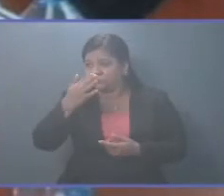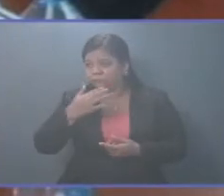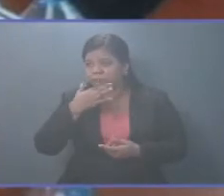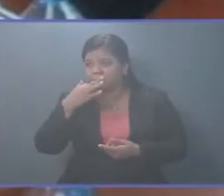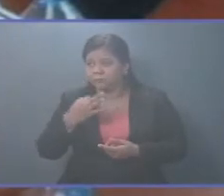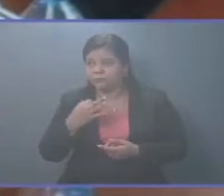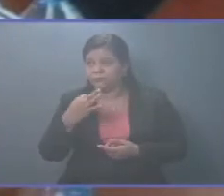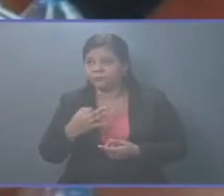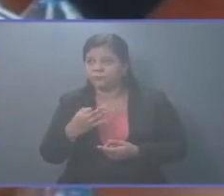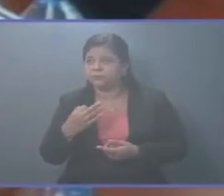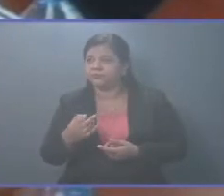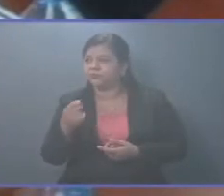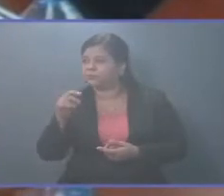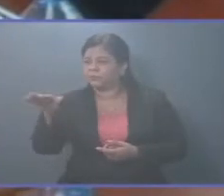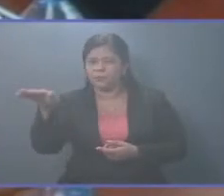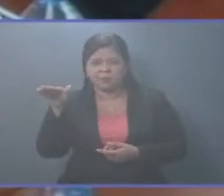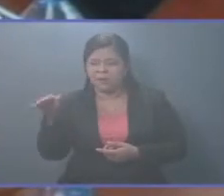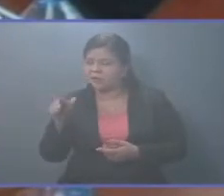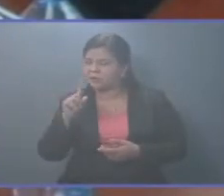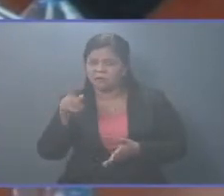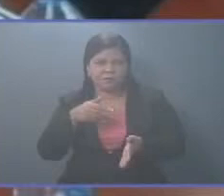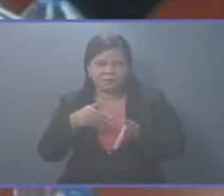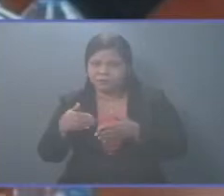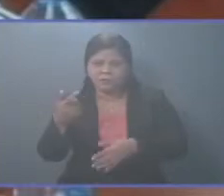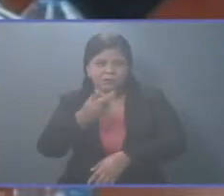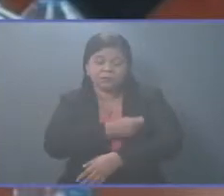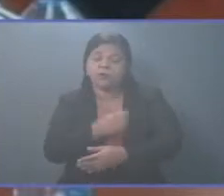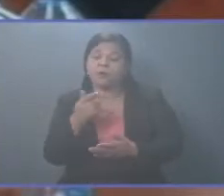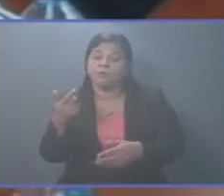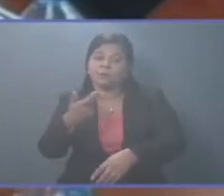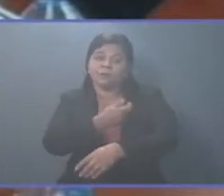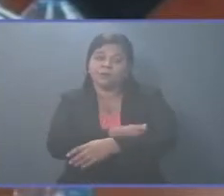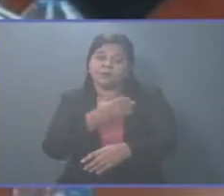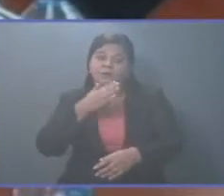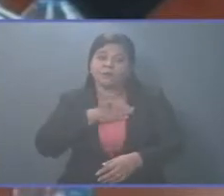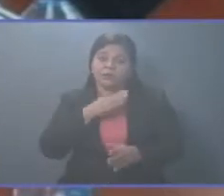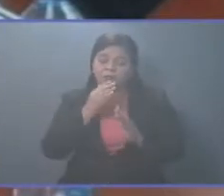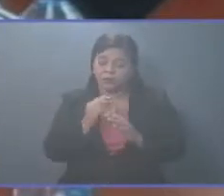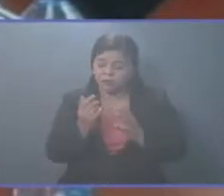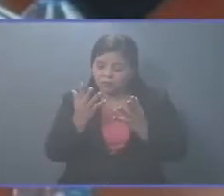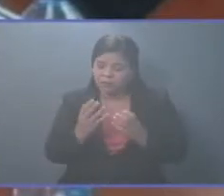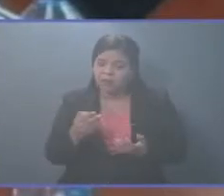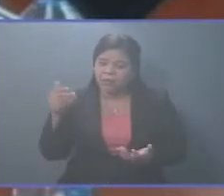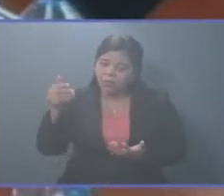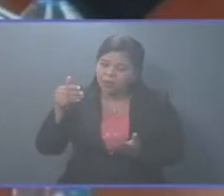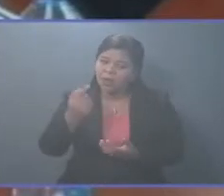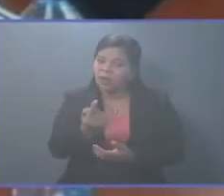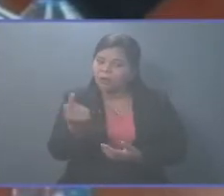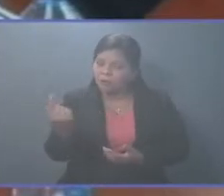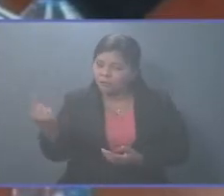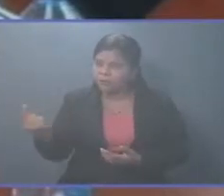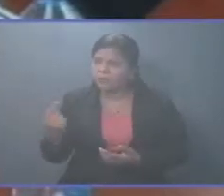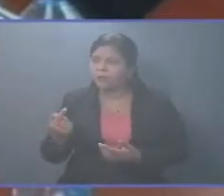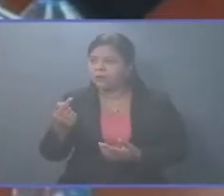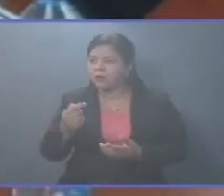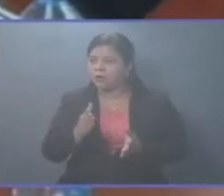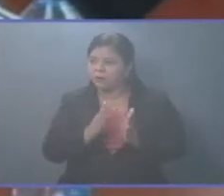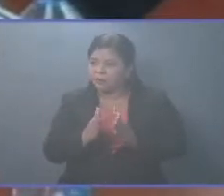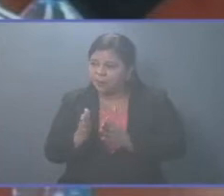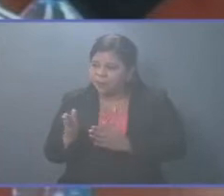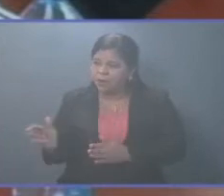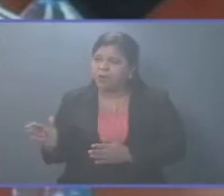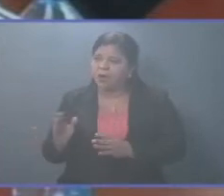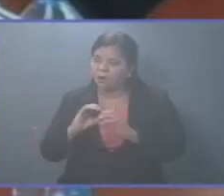vez ni en marzo la van a comenzar a poner, porque esta vacuna quiere logística, quiere educación a la población, quiere